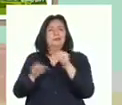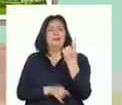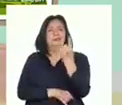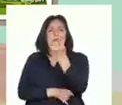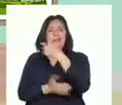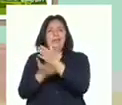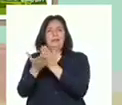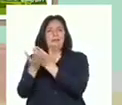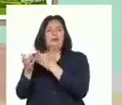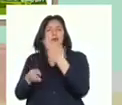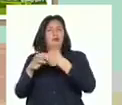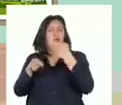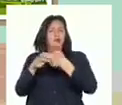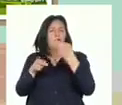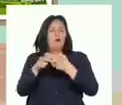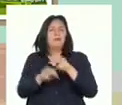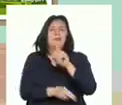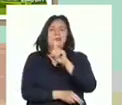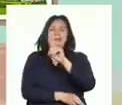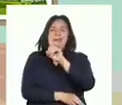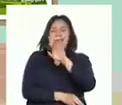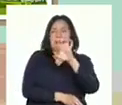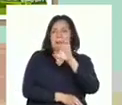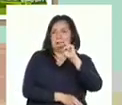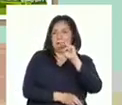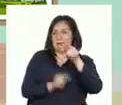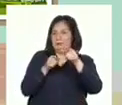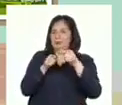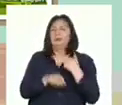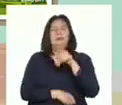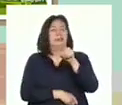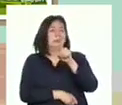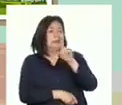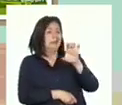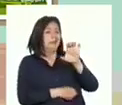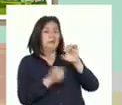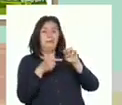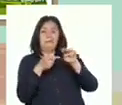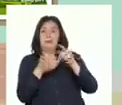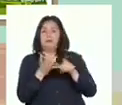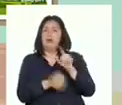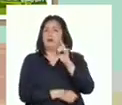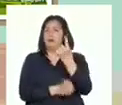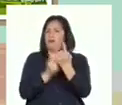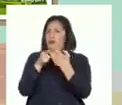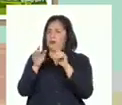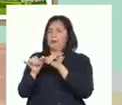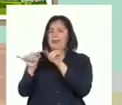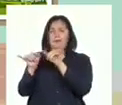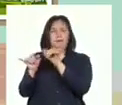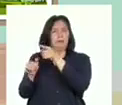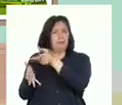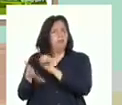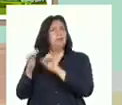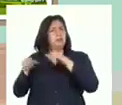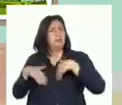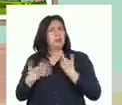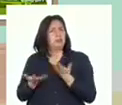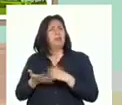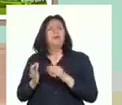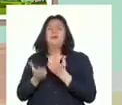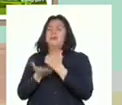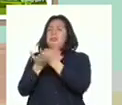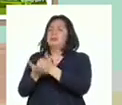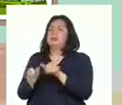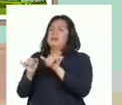cada parte recibe el nombre de centímetro. El centímetro es una unidad de medida que nos ayuda a